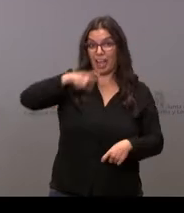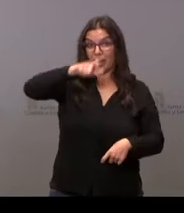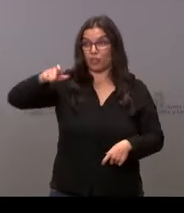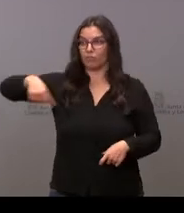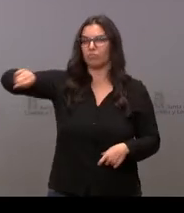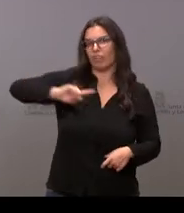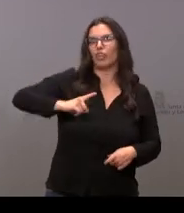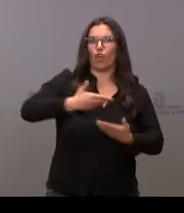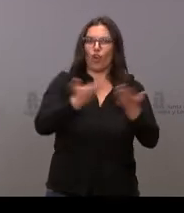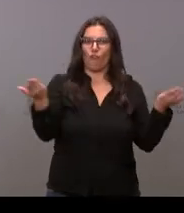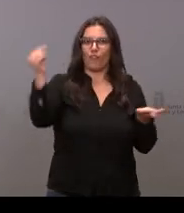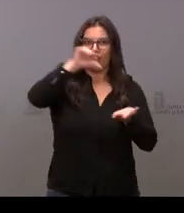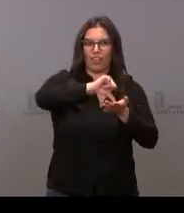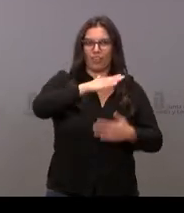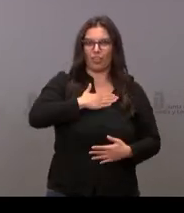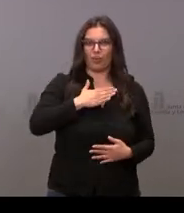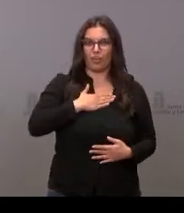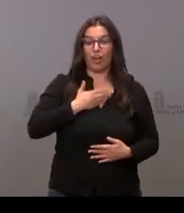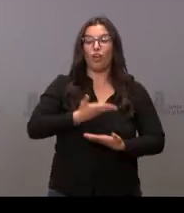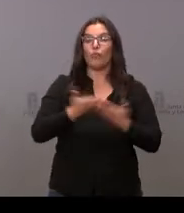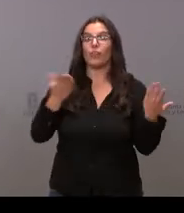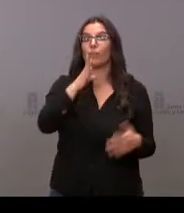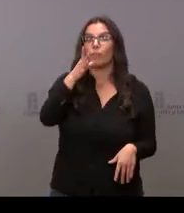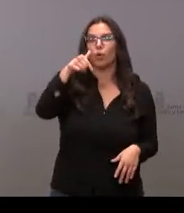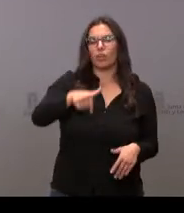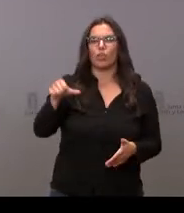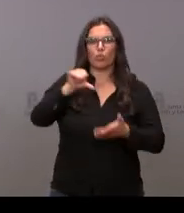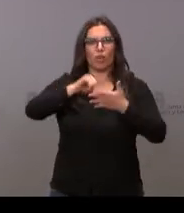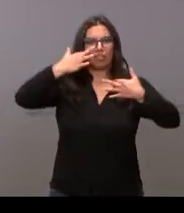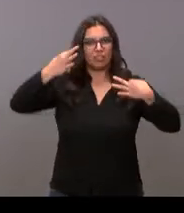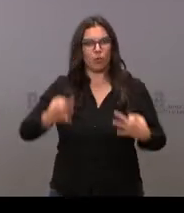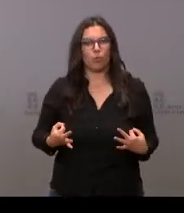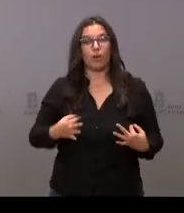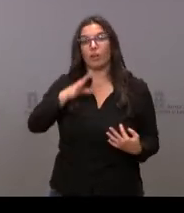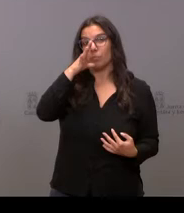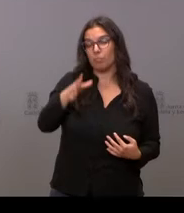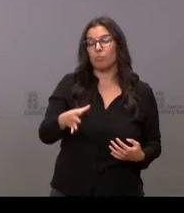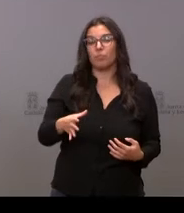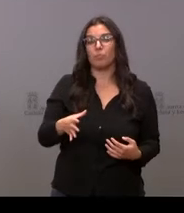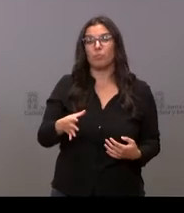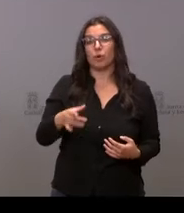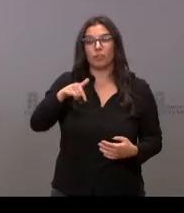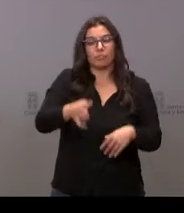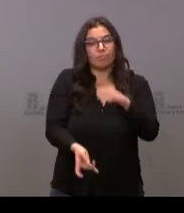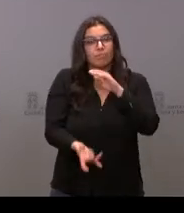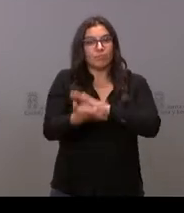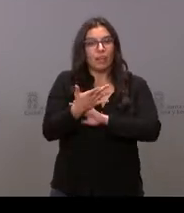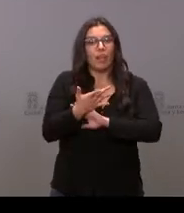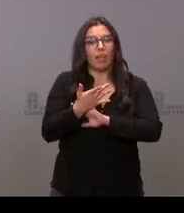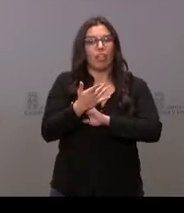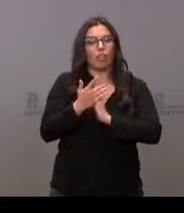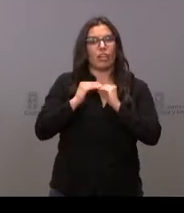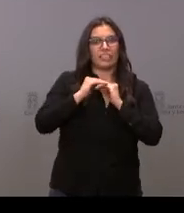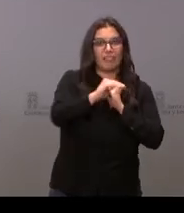nuestra ciudad y tienen confianza porque esta es una ciudad segura y porque hemos generado estabilidad